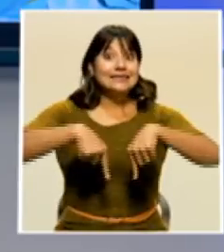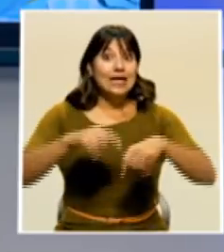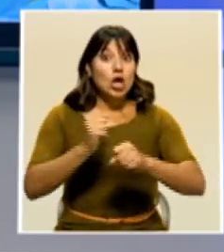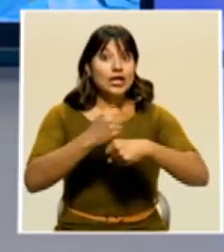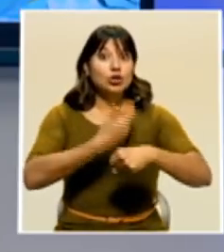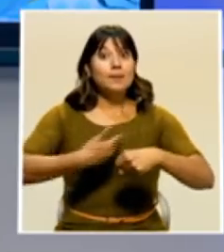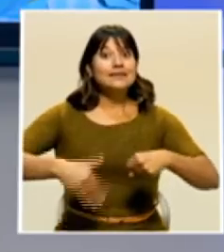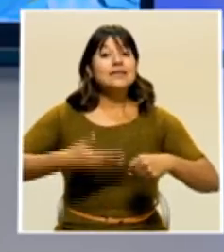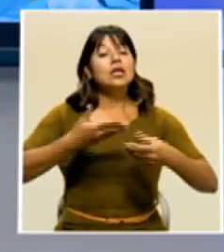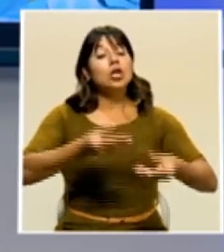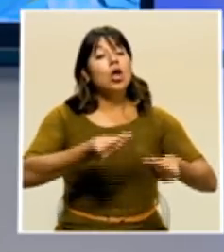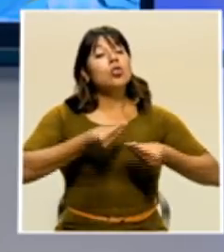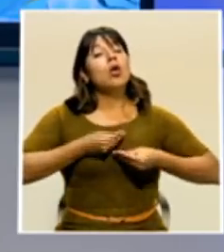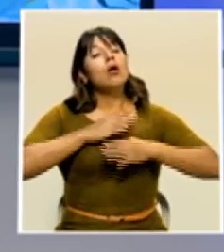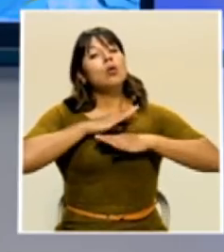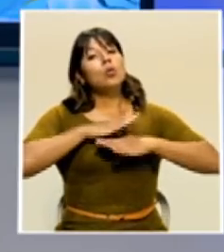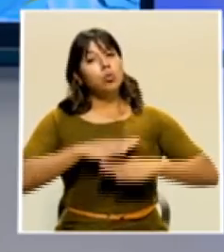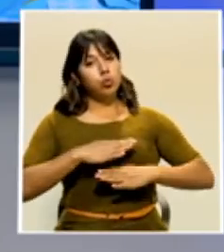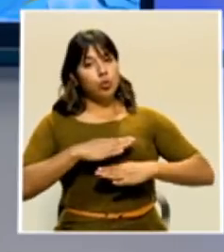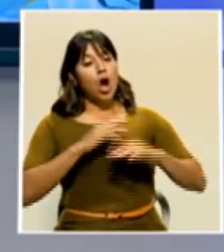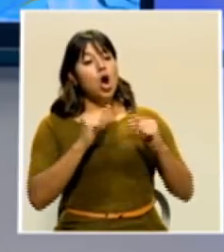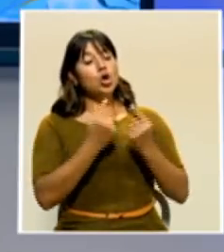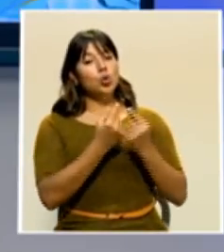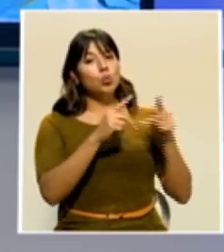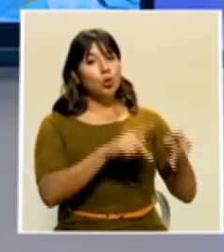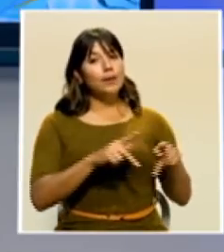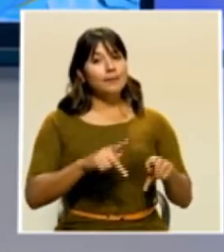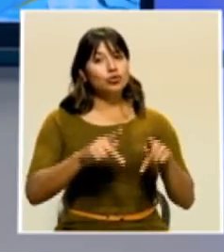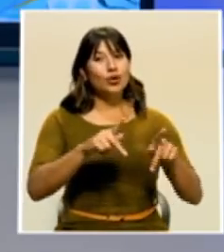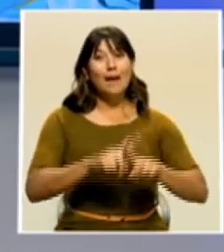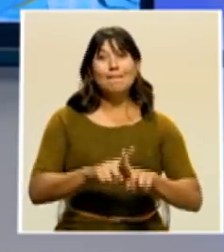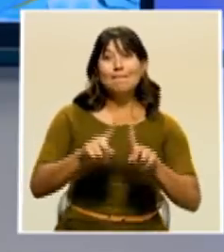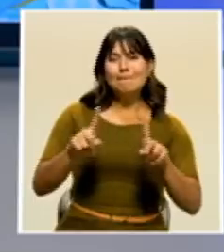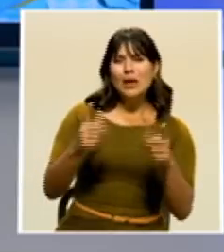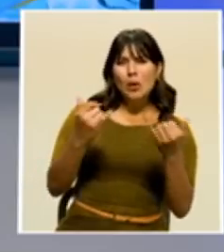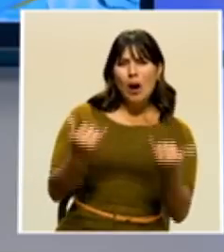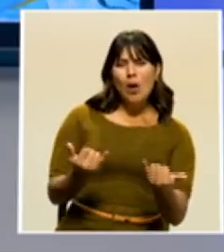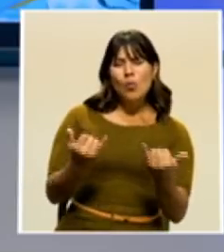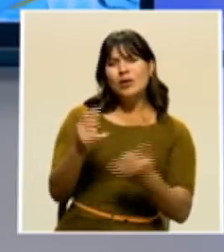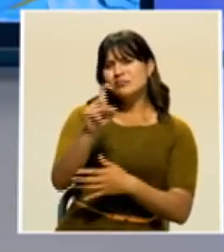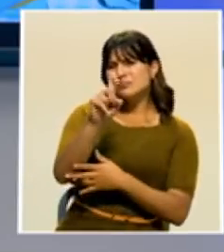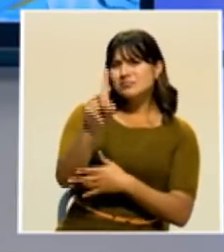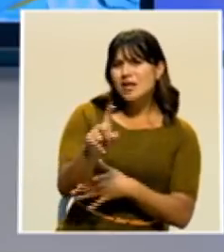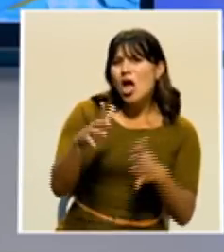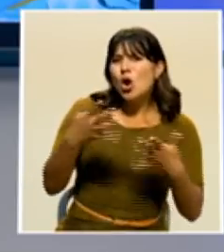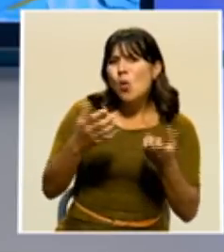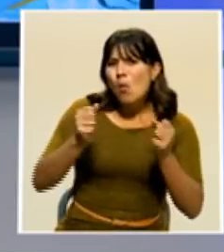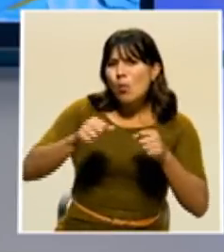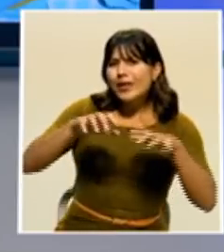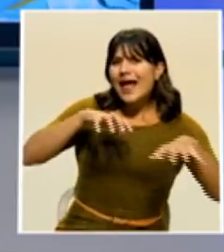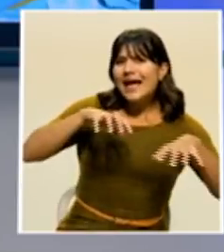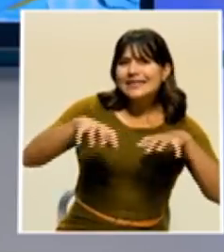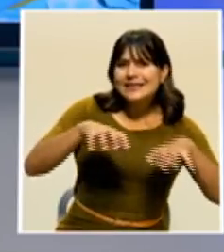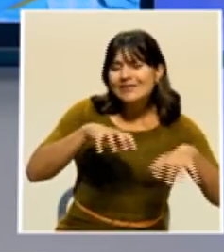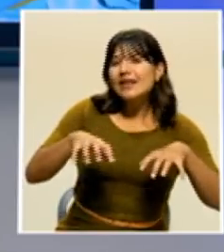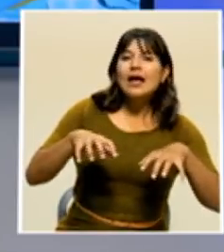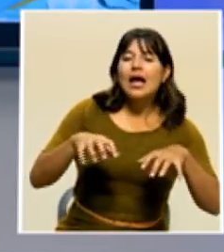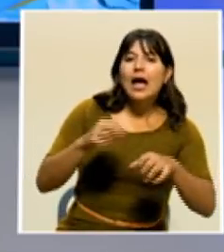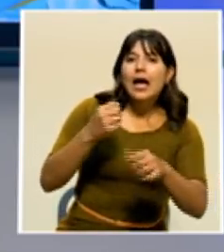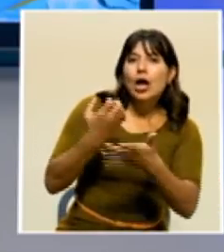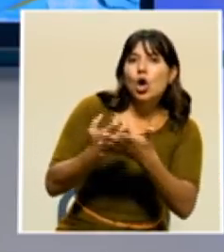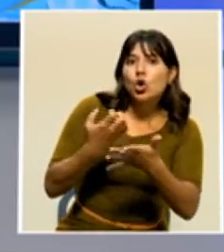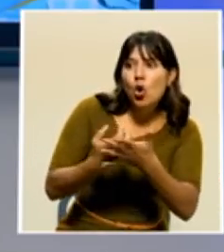tranquilidad a un sector, pero la pregunta ahora es cómo reactivar a las comunidades costeras.